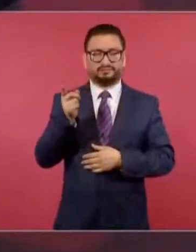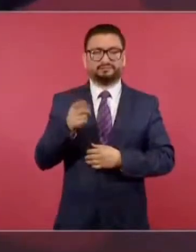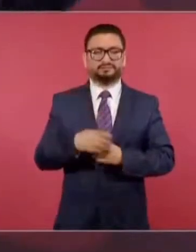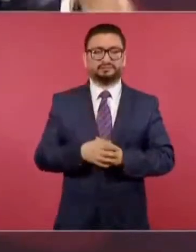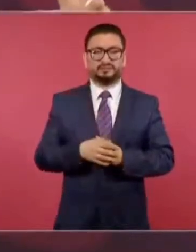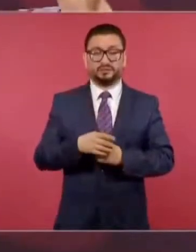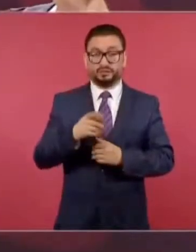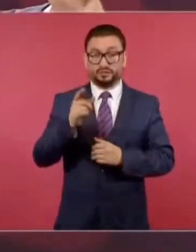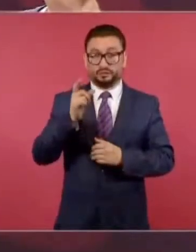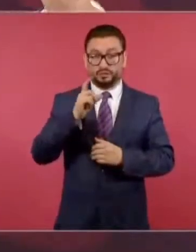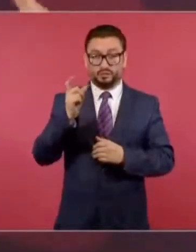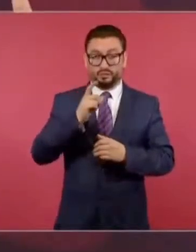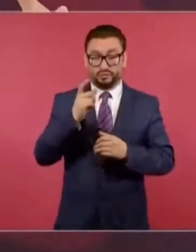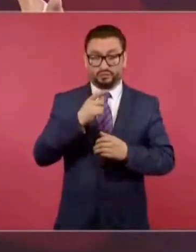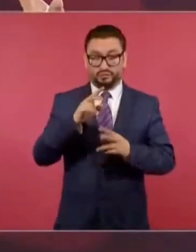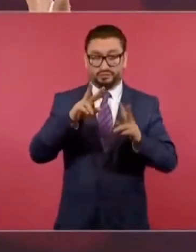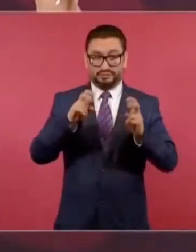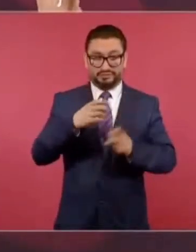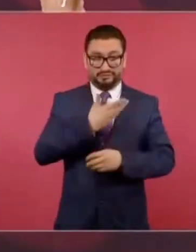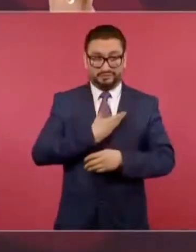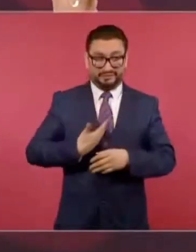cuando se roban la presidencia,